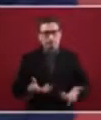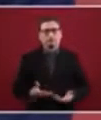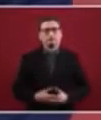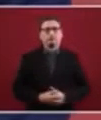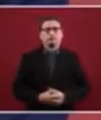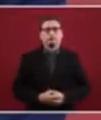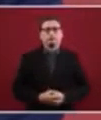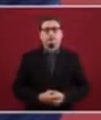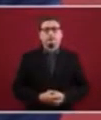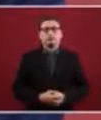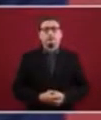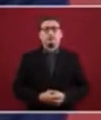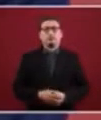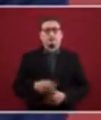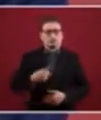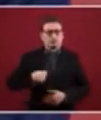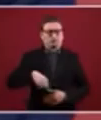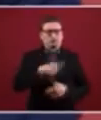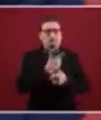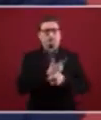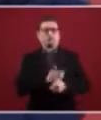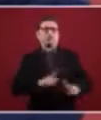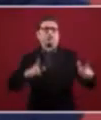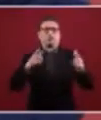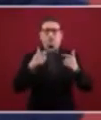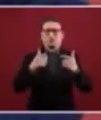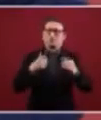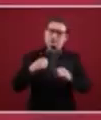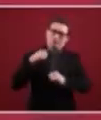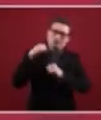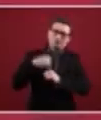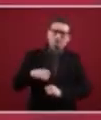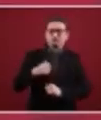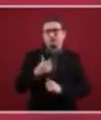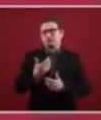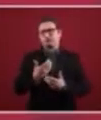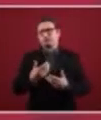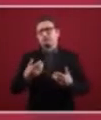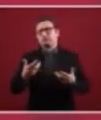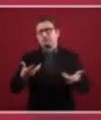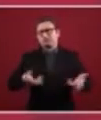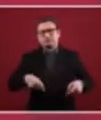Y somos libres y somos soberanos. Y